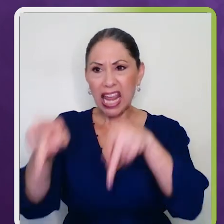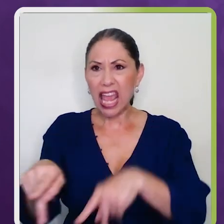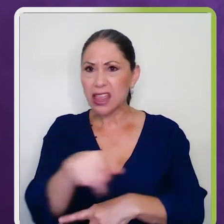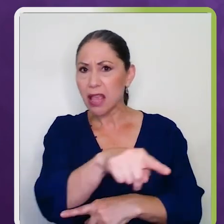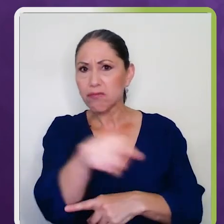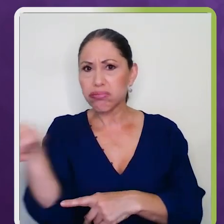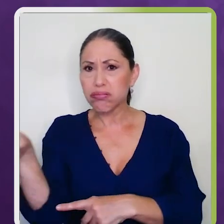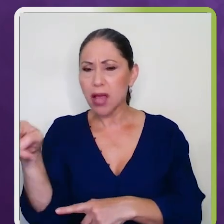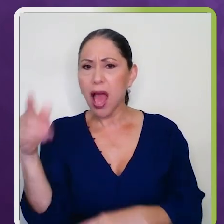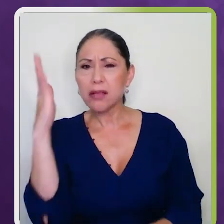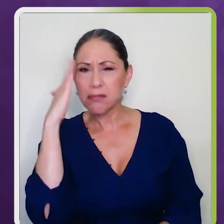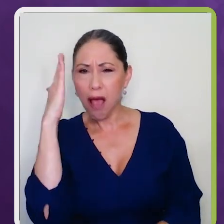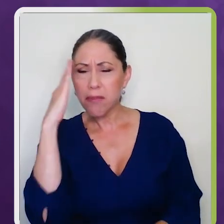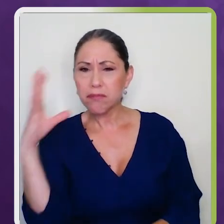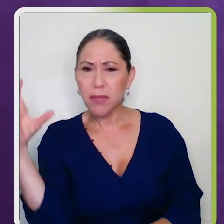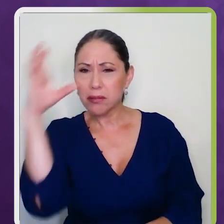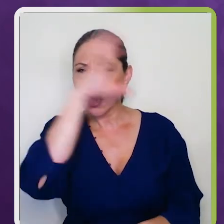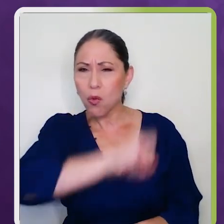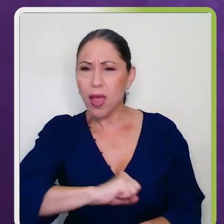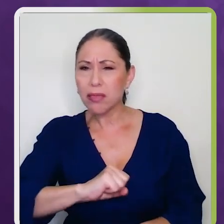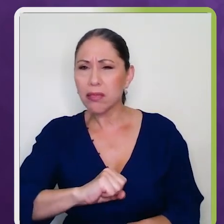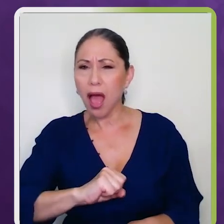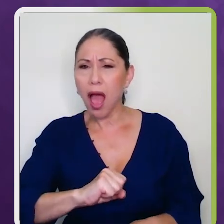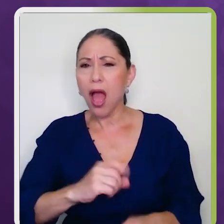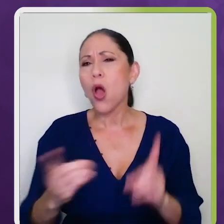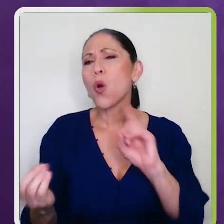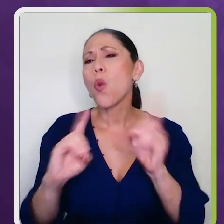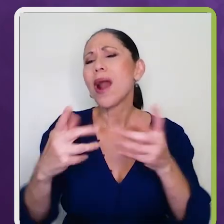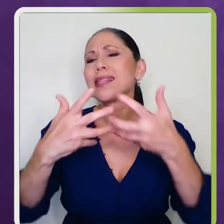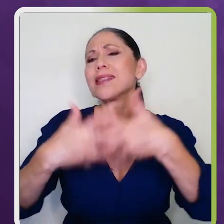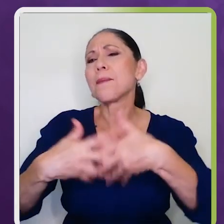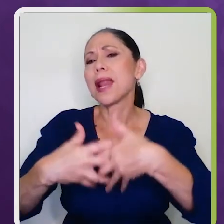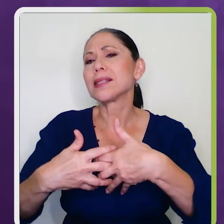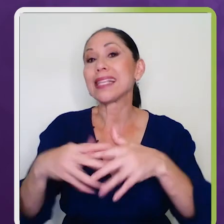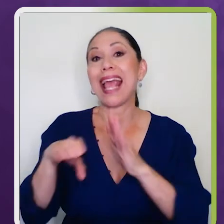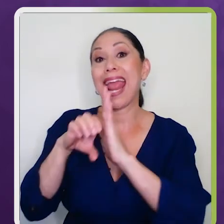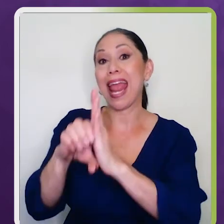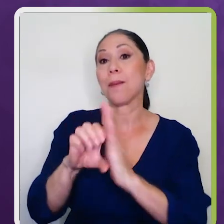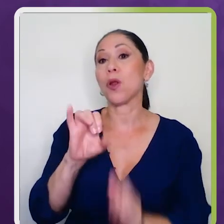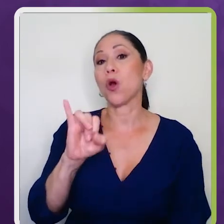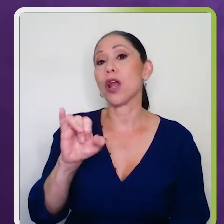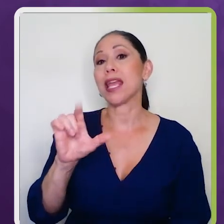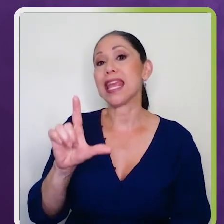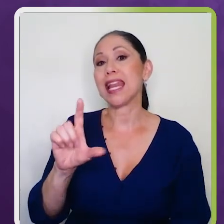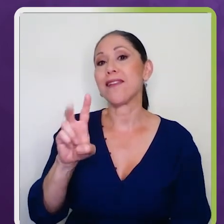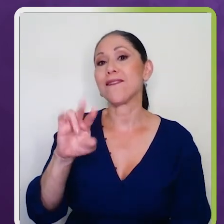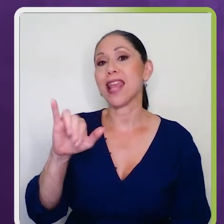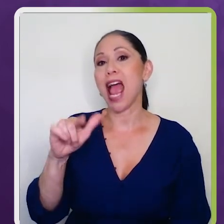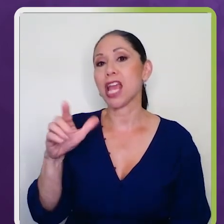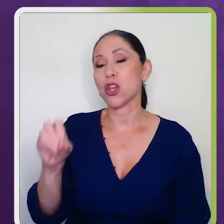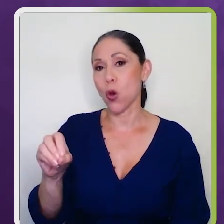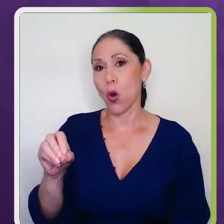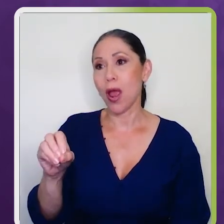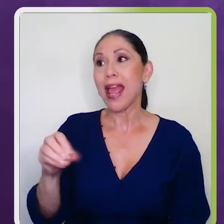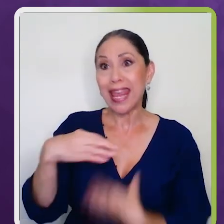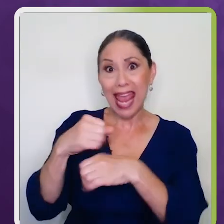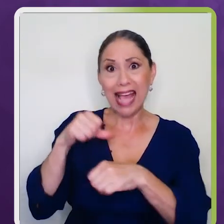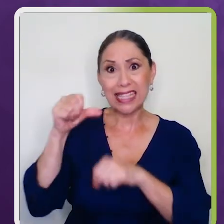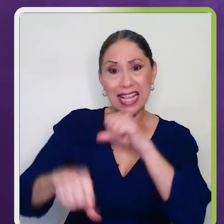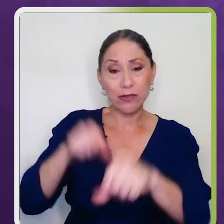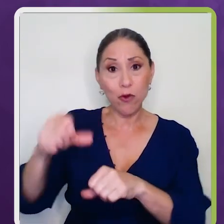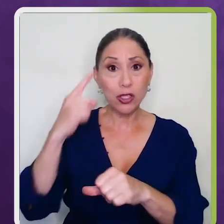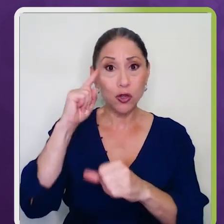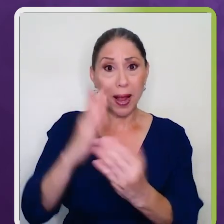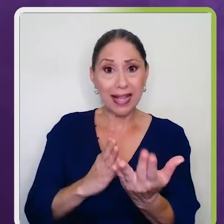¿cómo puede la gente enterarse de cuáles son las empresas como El Viallo que han hecho este esfuerzo, ¿verdad?, por